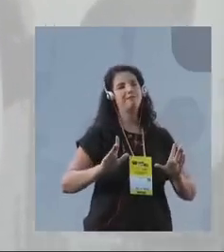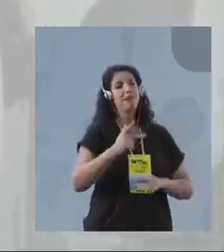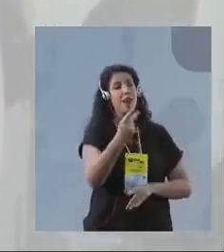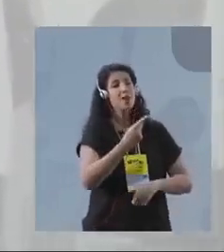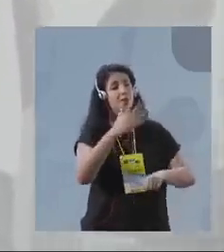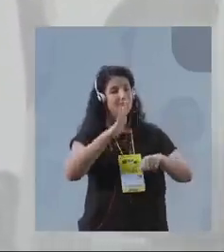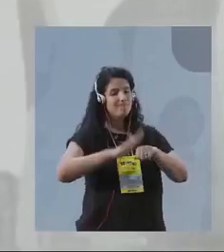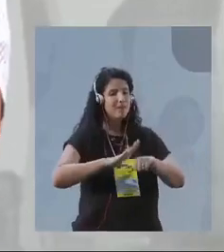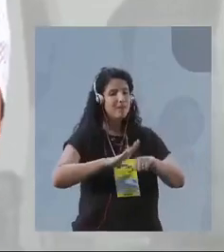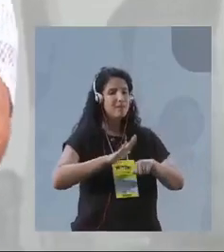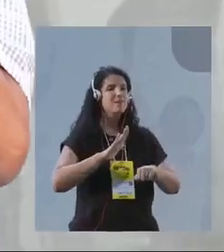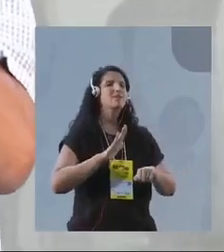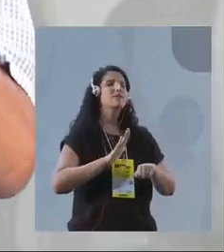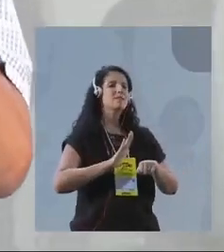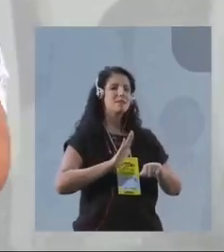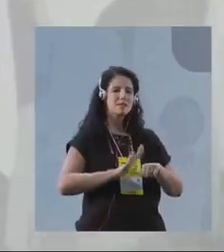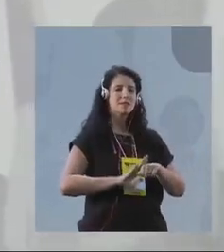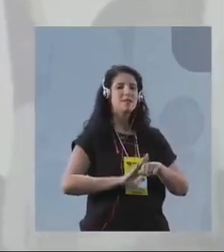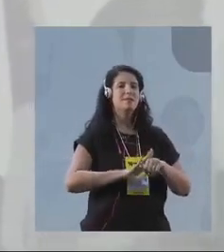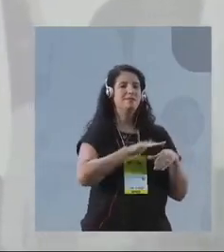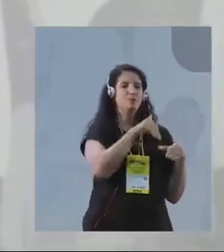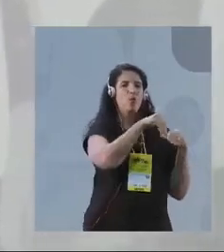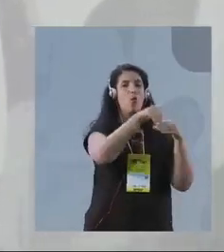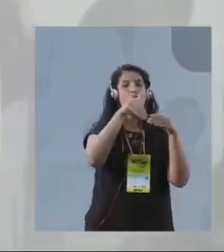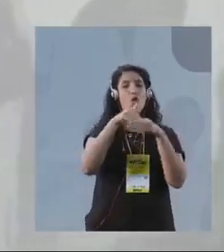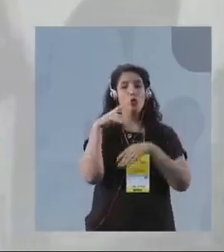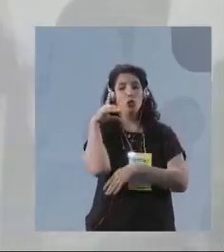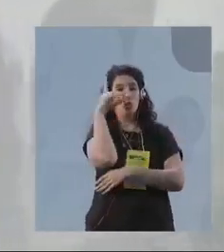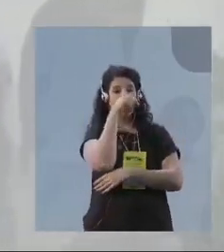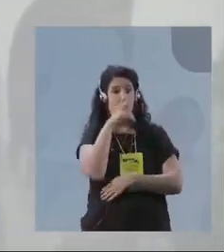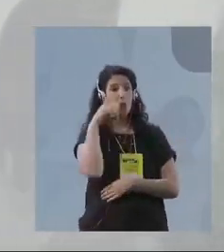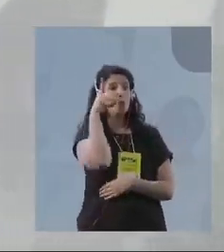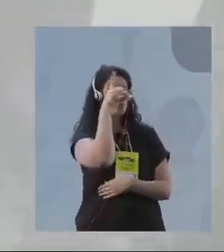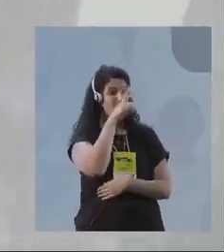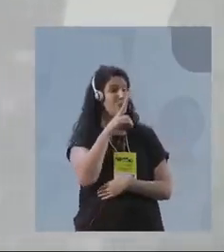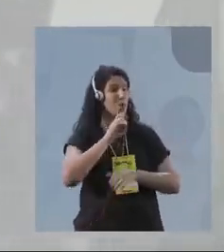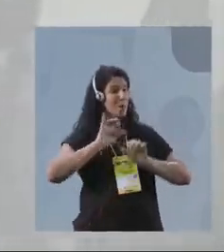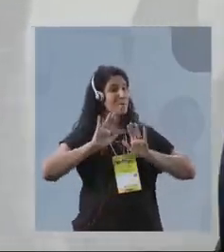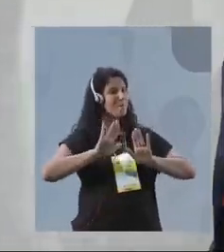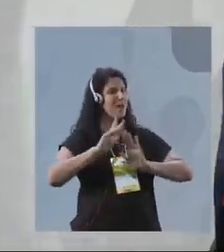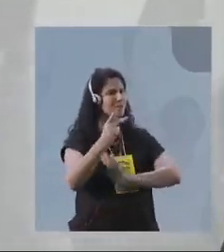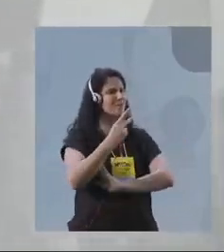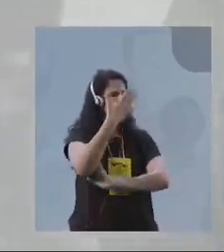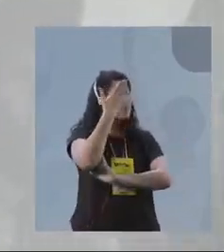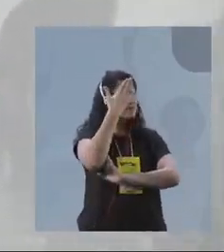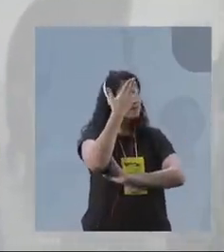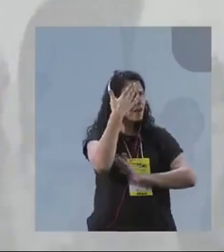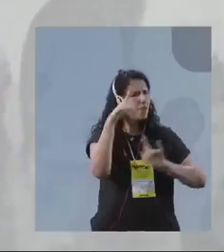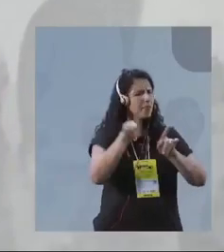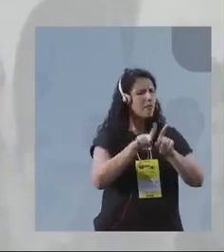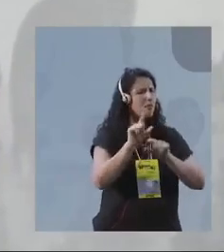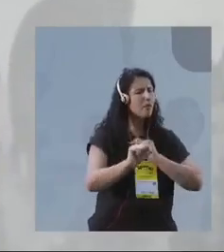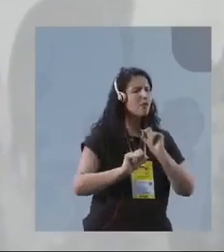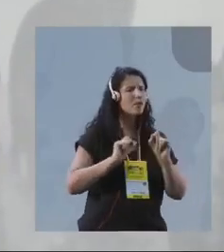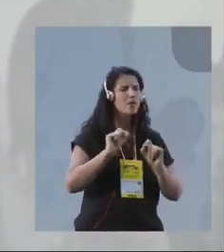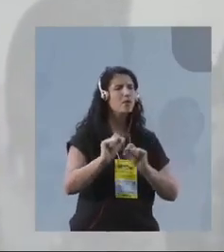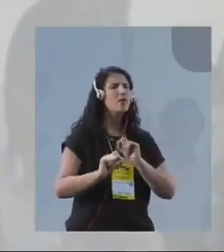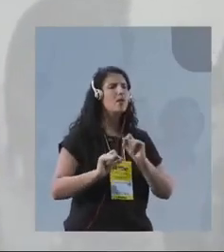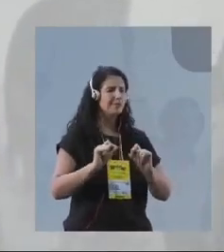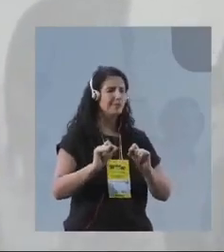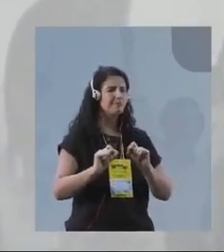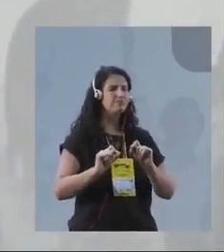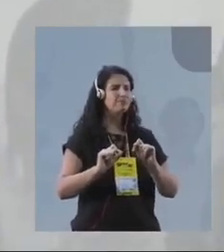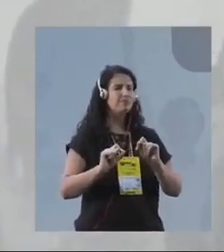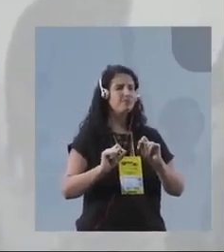el voto el domingo, pero sabemos también que el neofascismo y